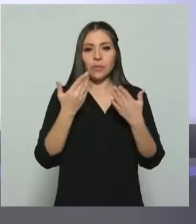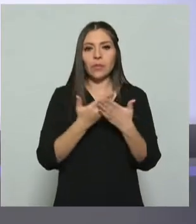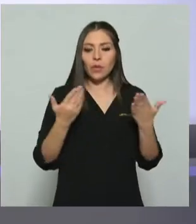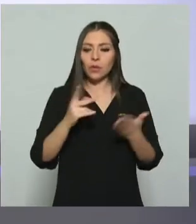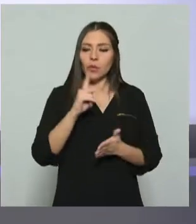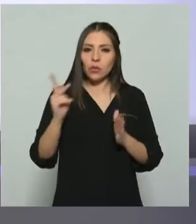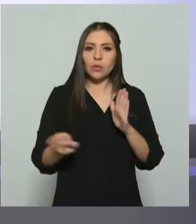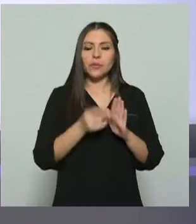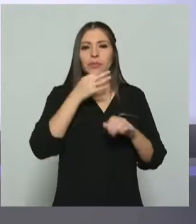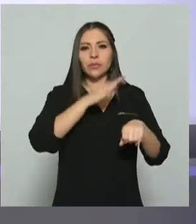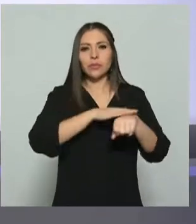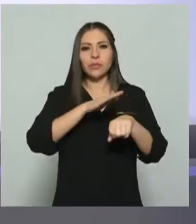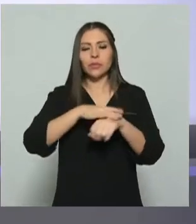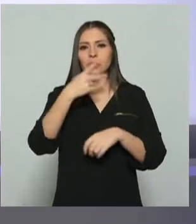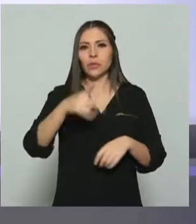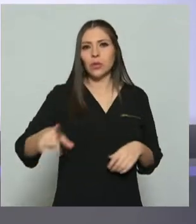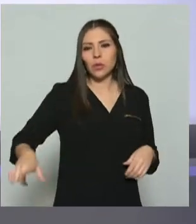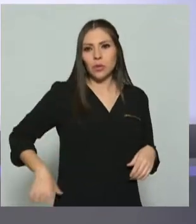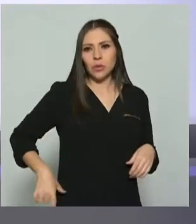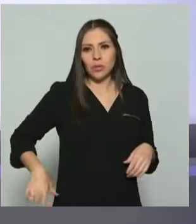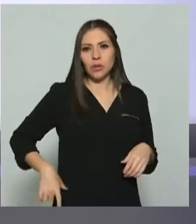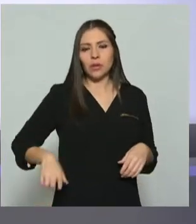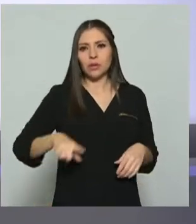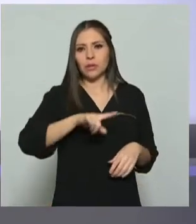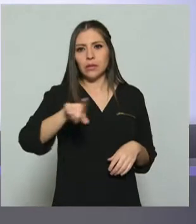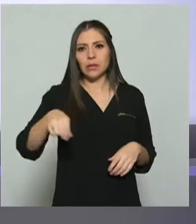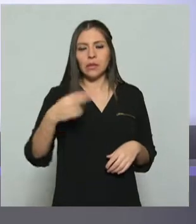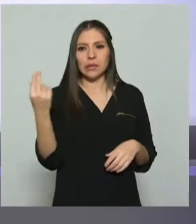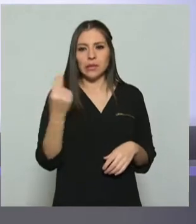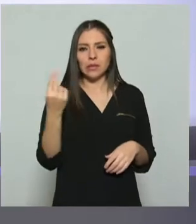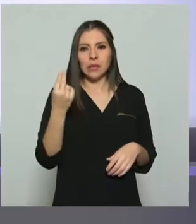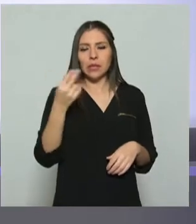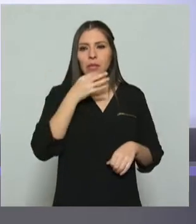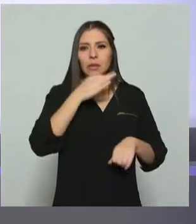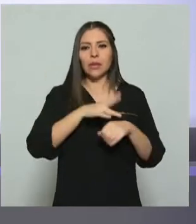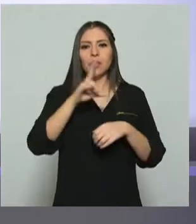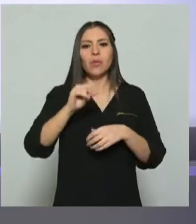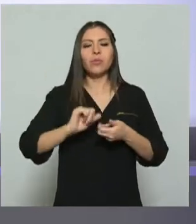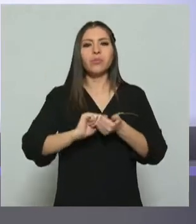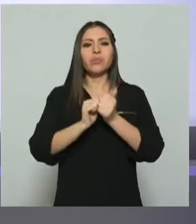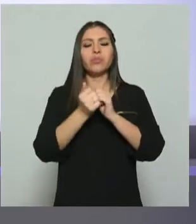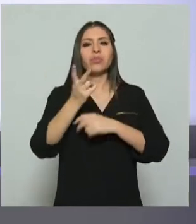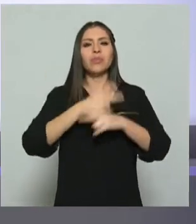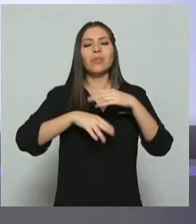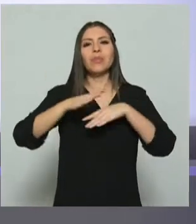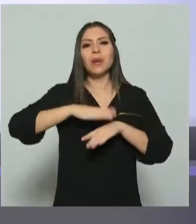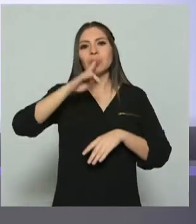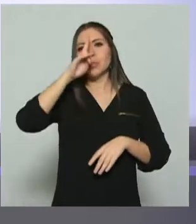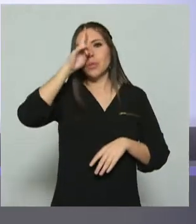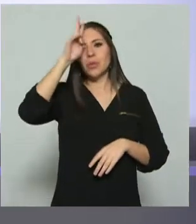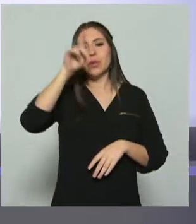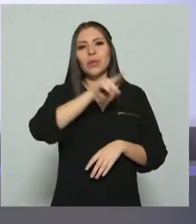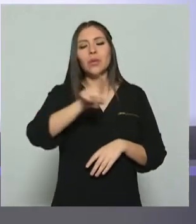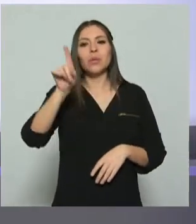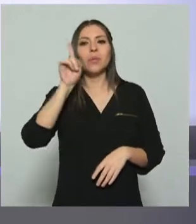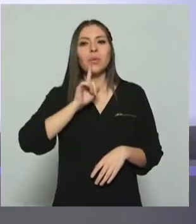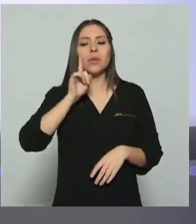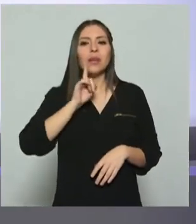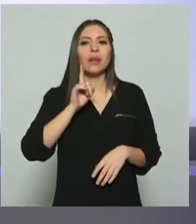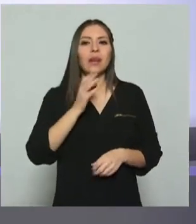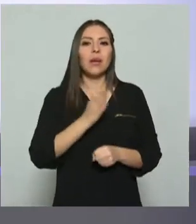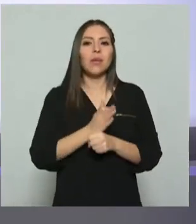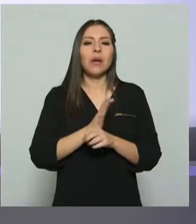necesarios a las autoridades correspondientes para que no se genere más violencia a las víctimas que ya están viviéndola, que